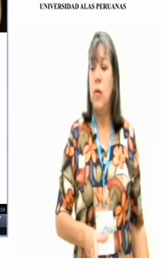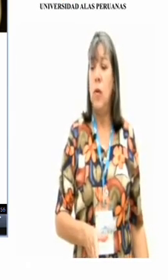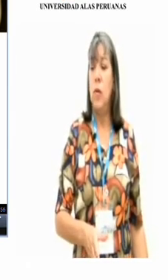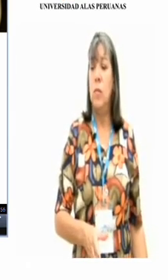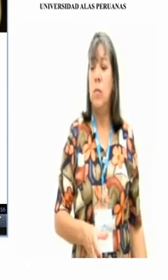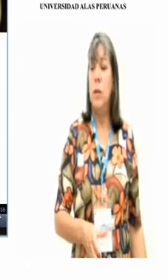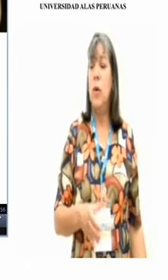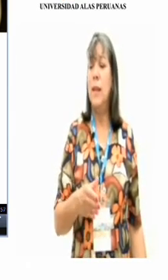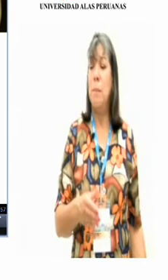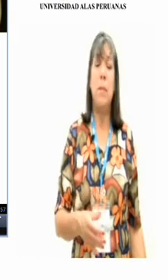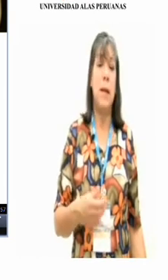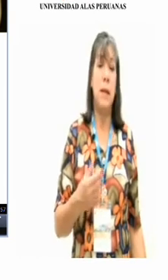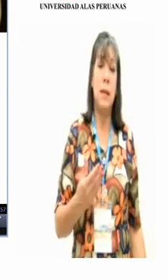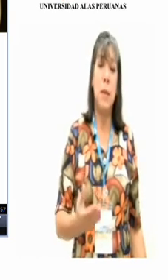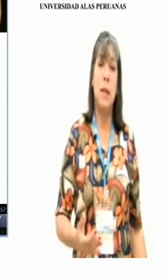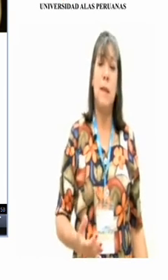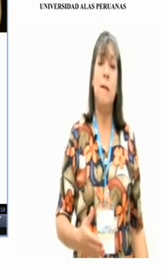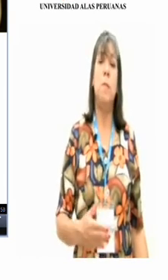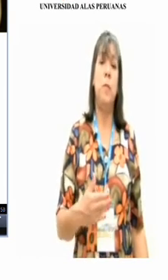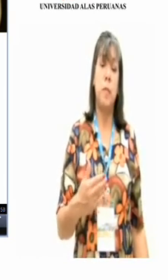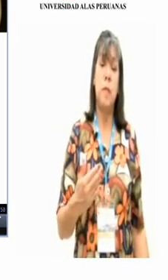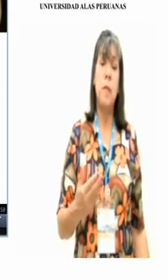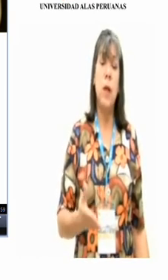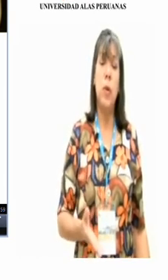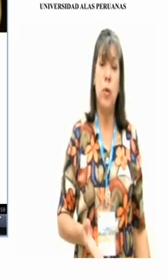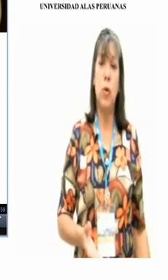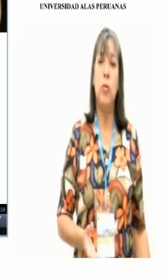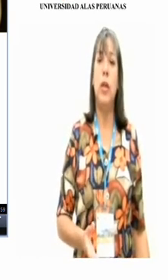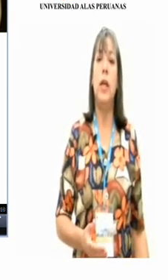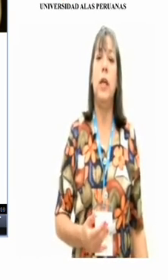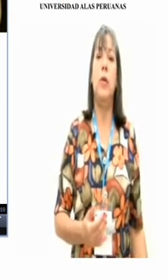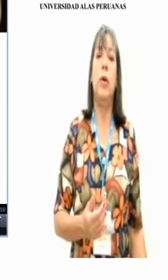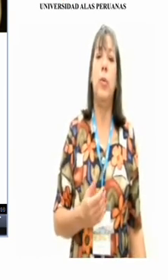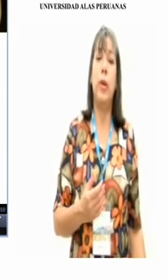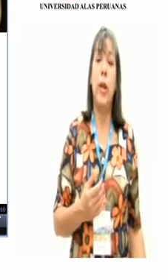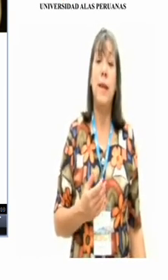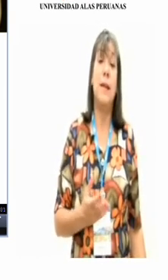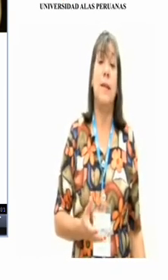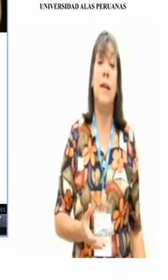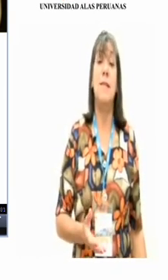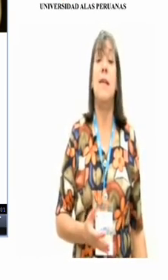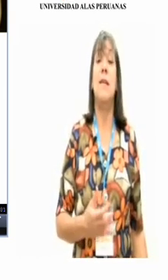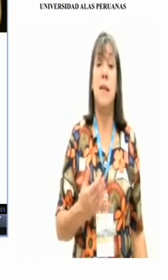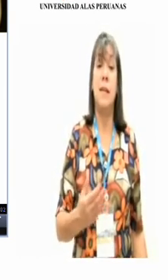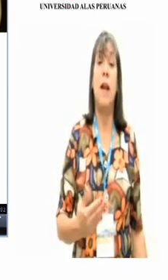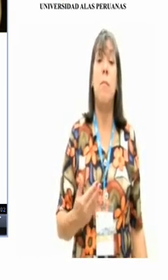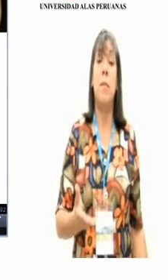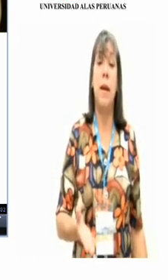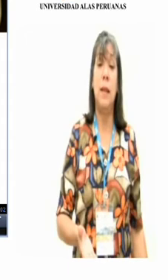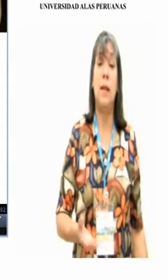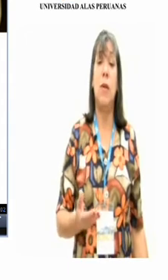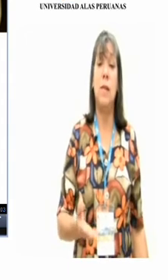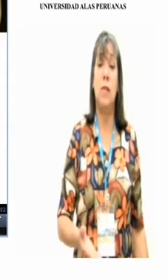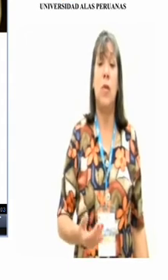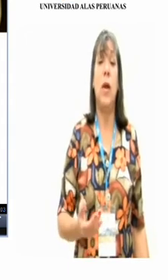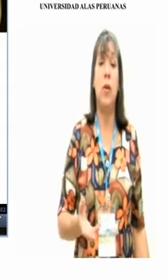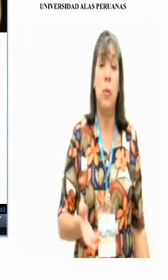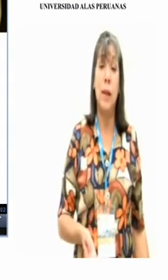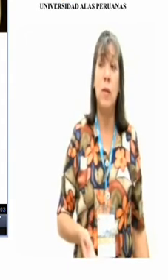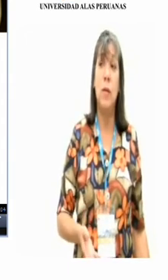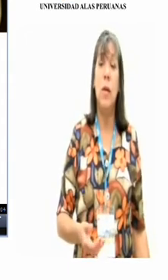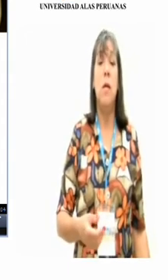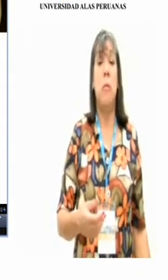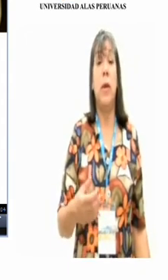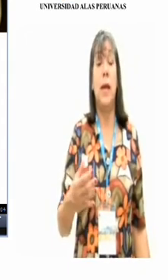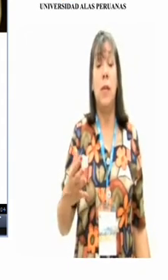Actualización e innovación, tenemos que permanentemente nuestros contenidos y nuestras estrategias de enseñanza estarlas en permanente actualización